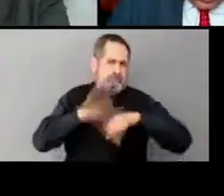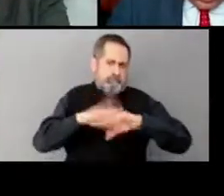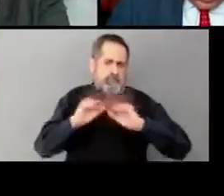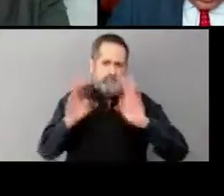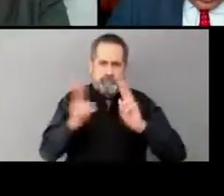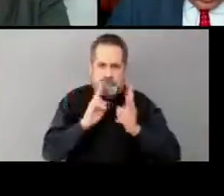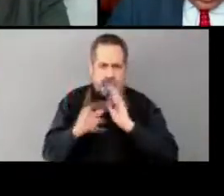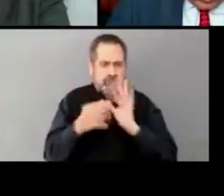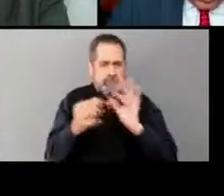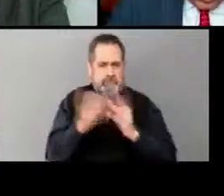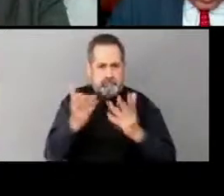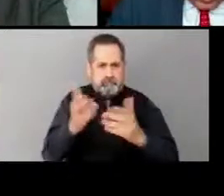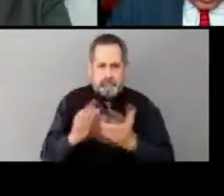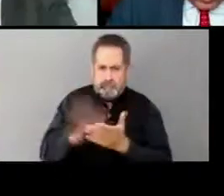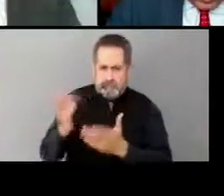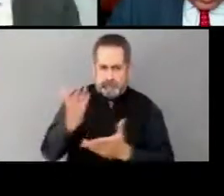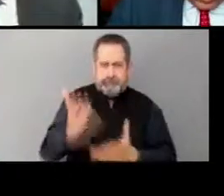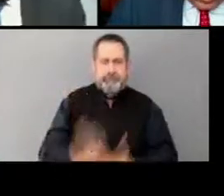de él. Gracias.